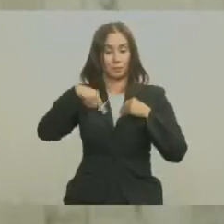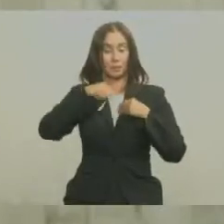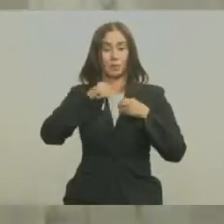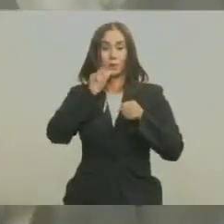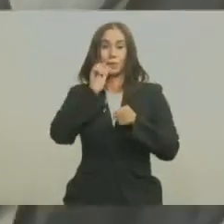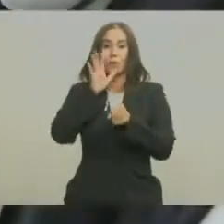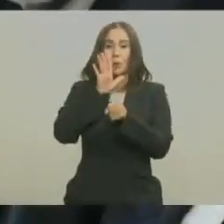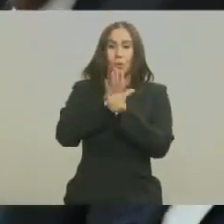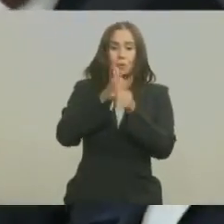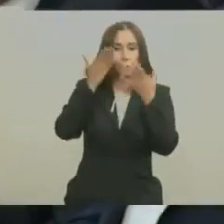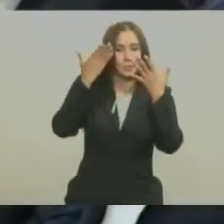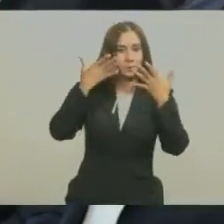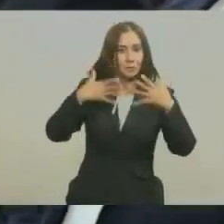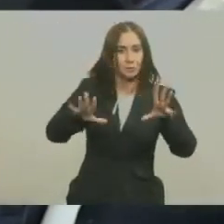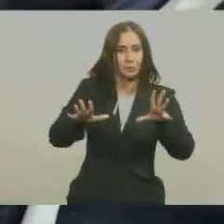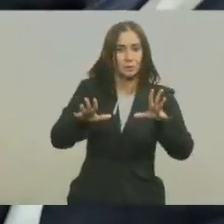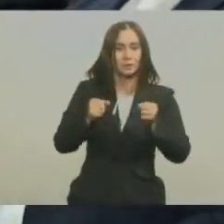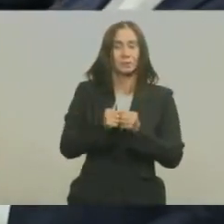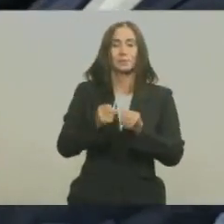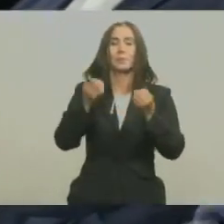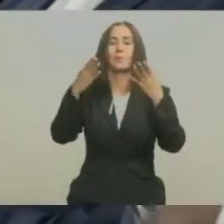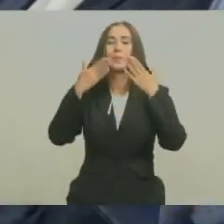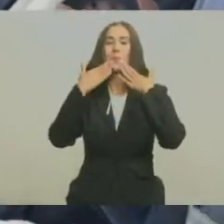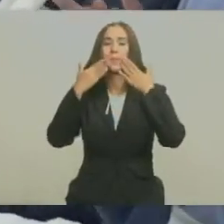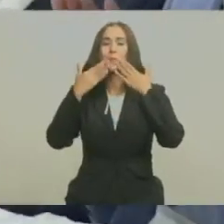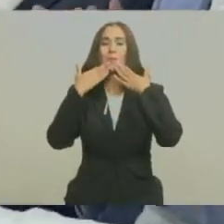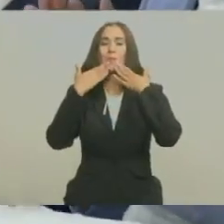compromisos ya. Muchas gracias.